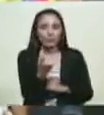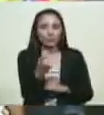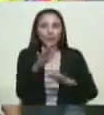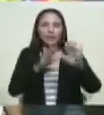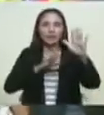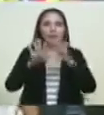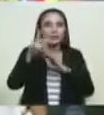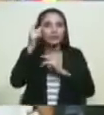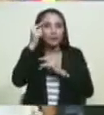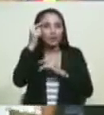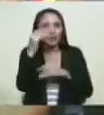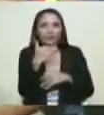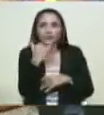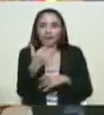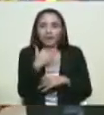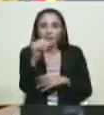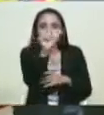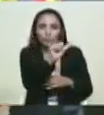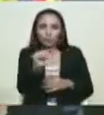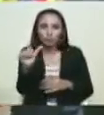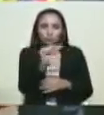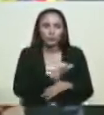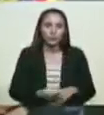15 días. ¡Ay, papá!